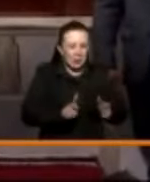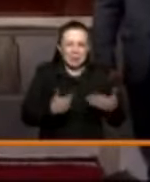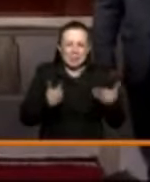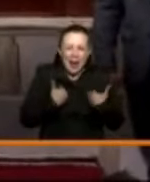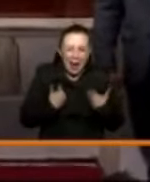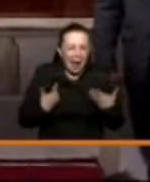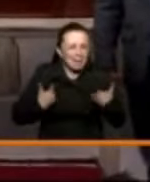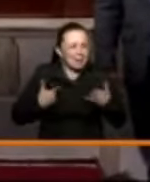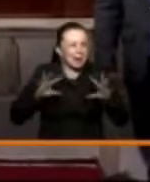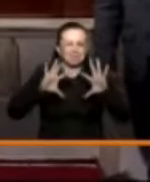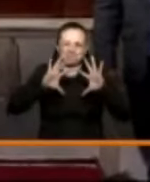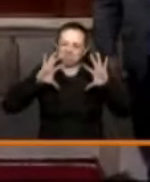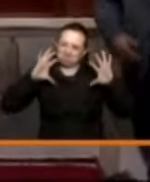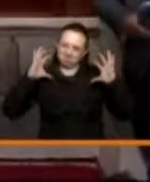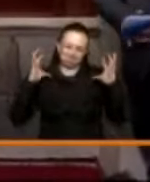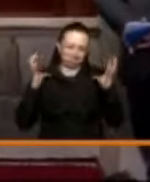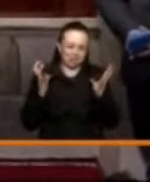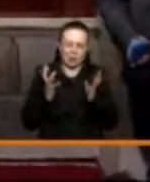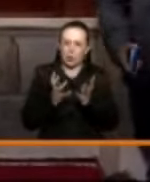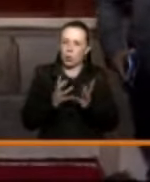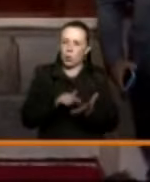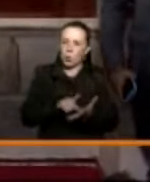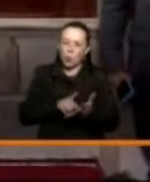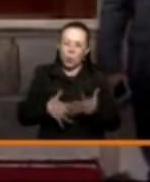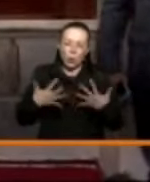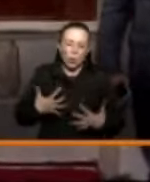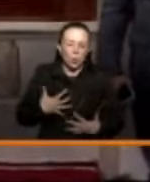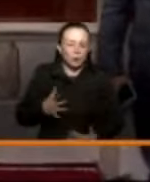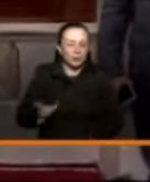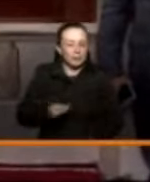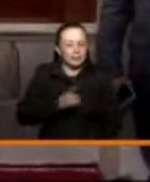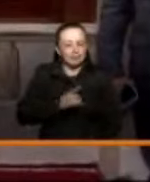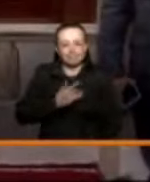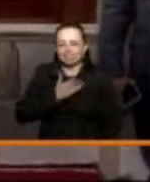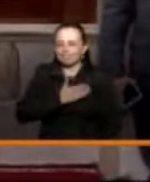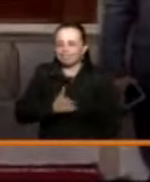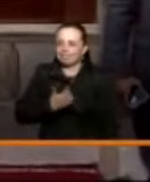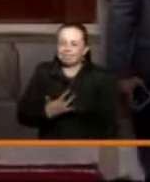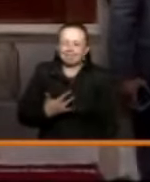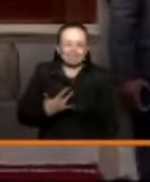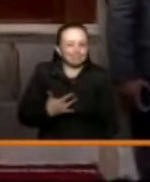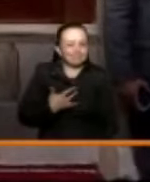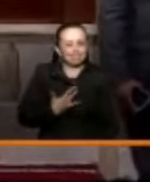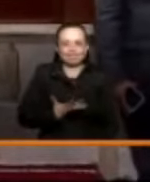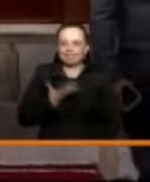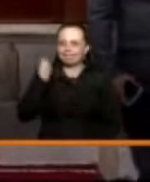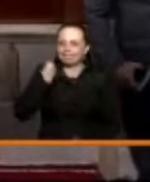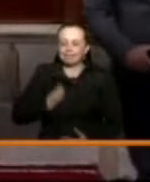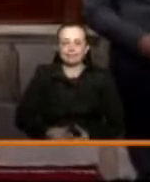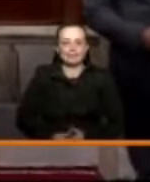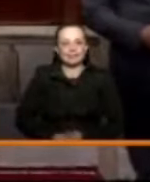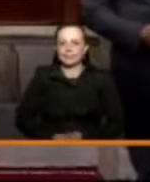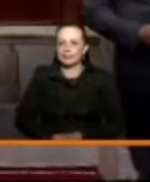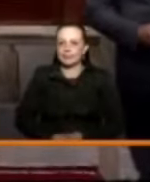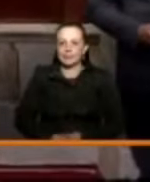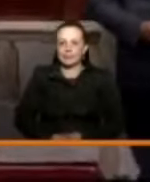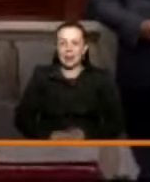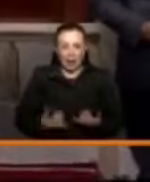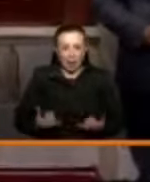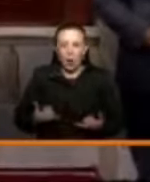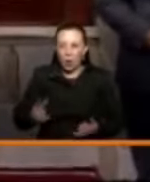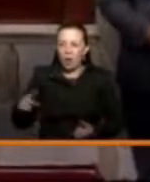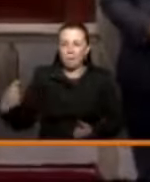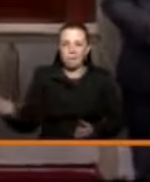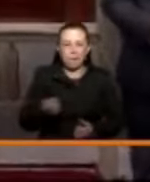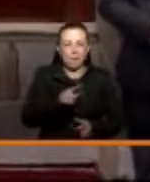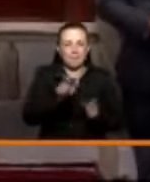mundo representan un vacío irreparable. En estos tiempos, los